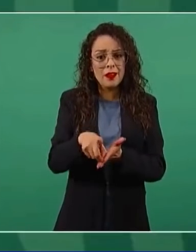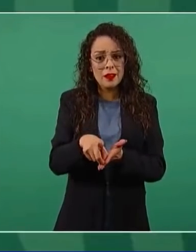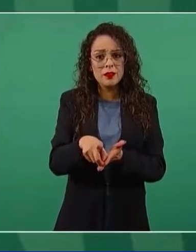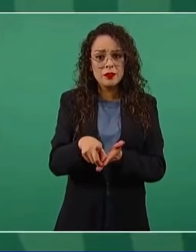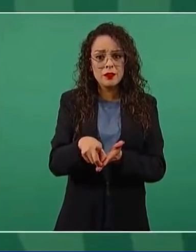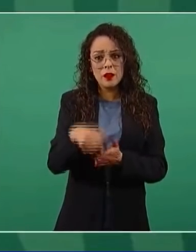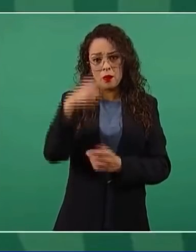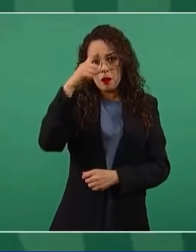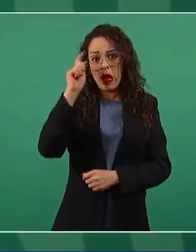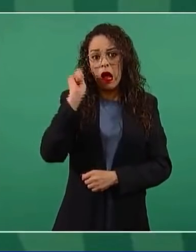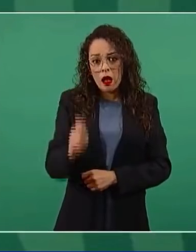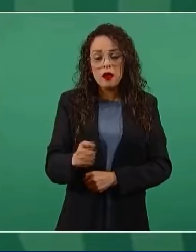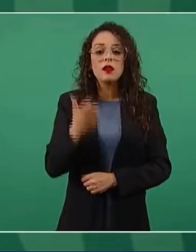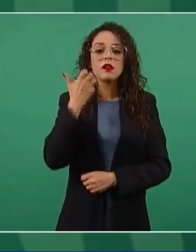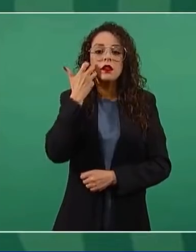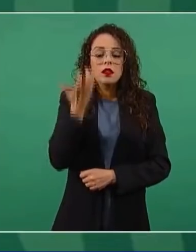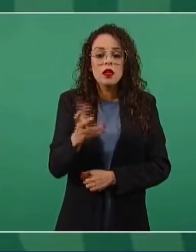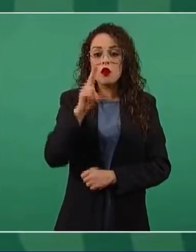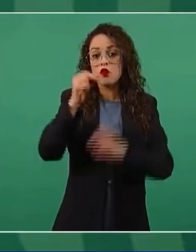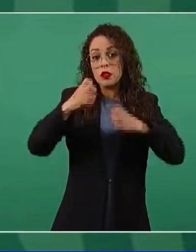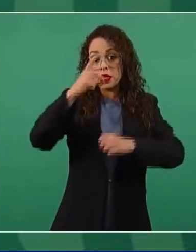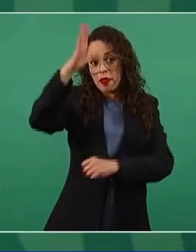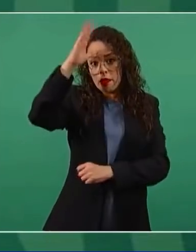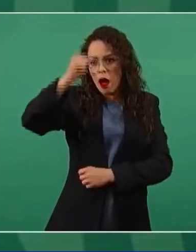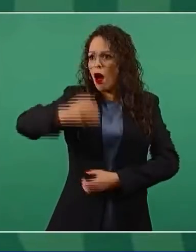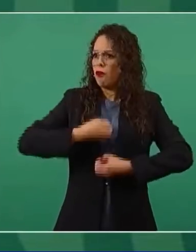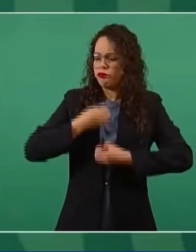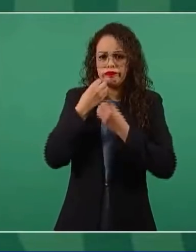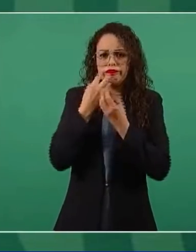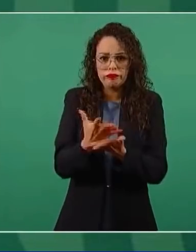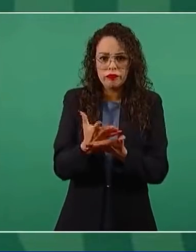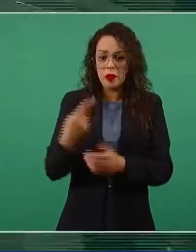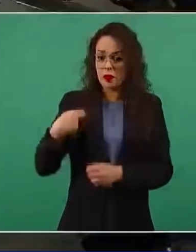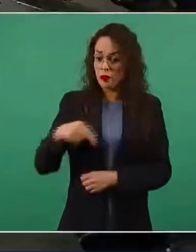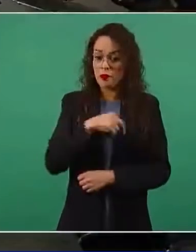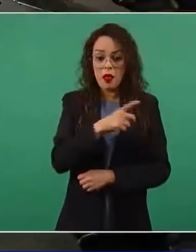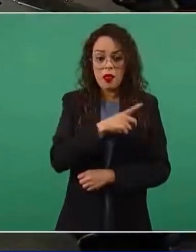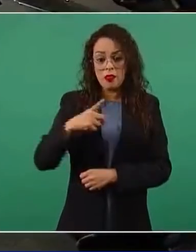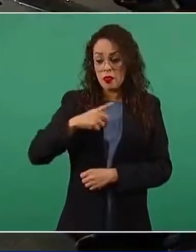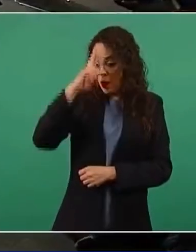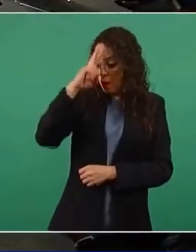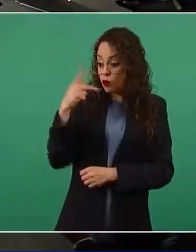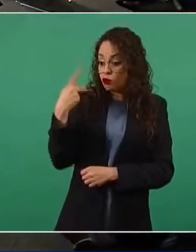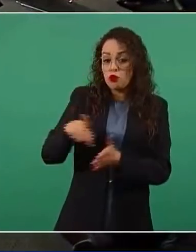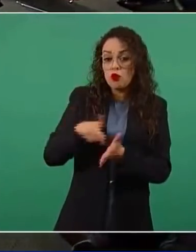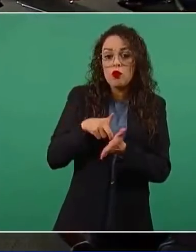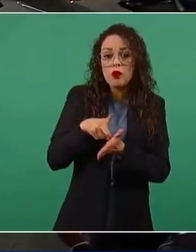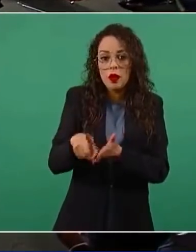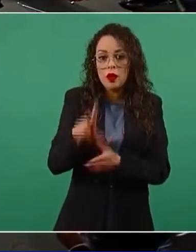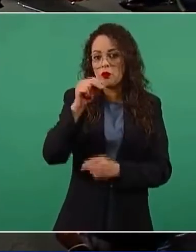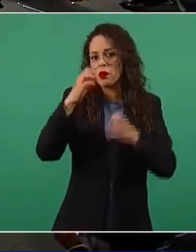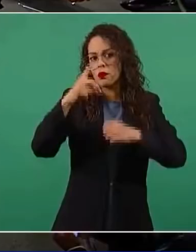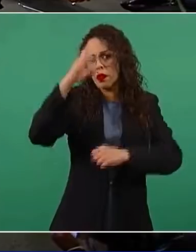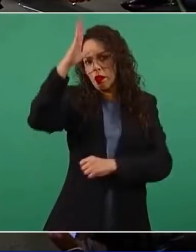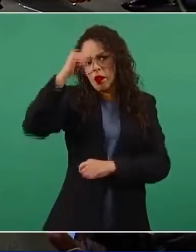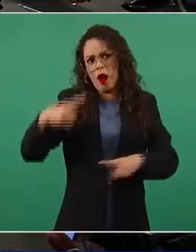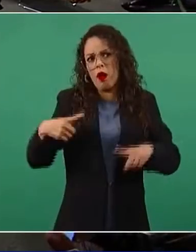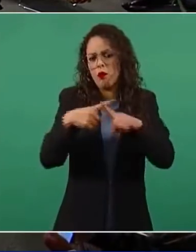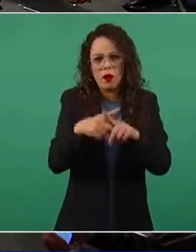de protestar y nosotros tenemos que garantizar el derecho a disentir. Pero